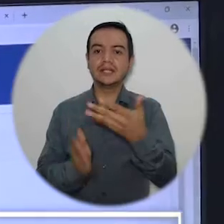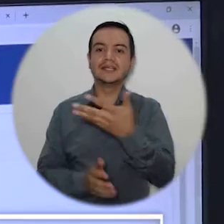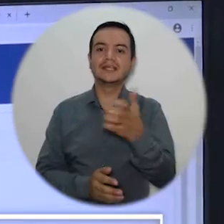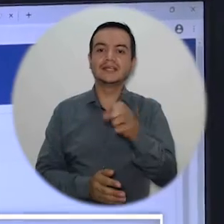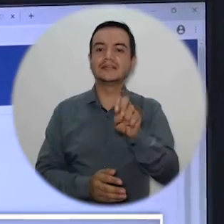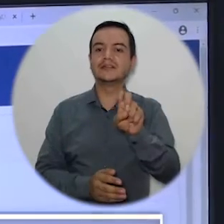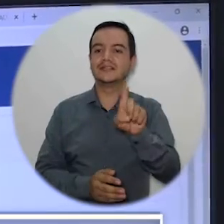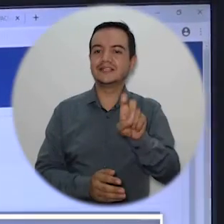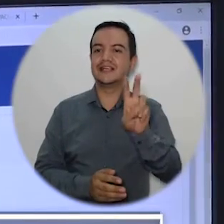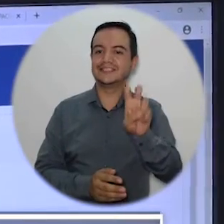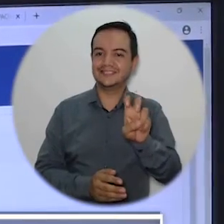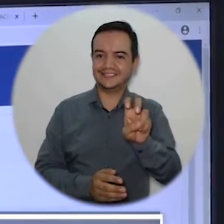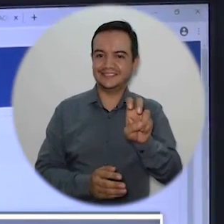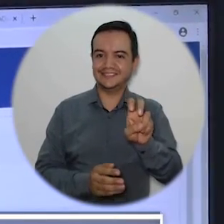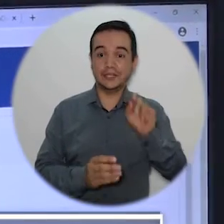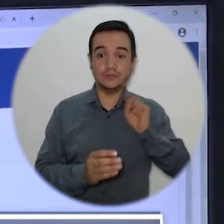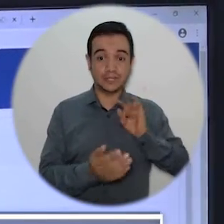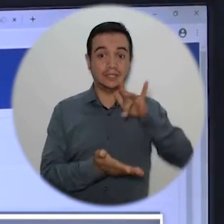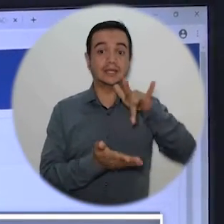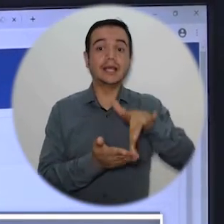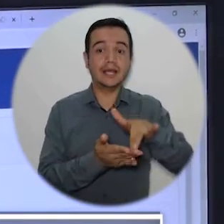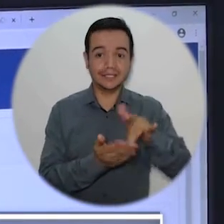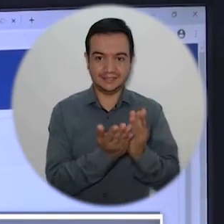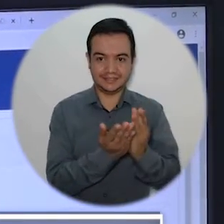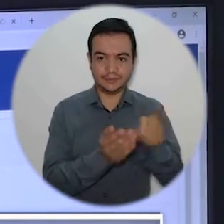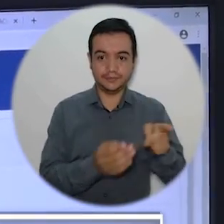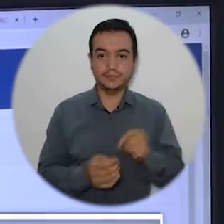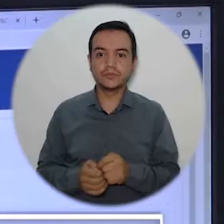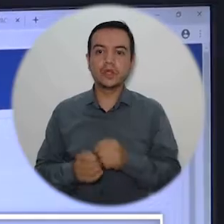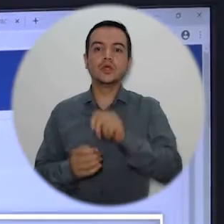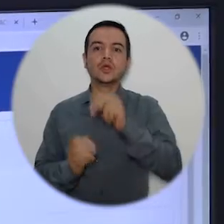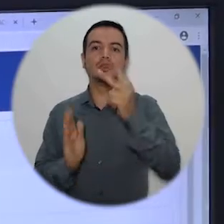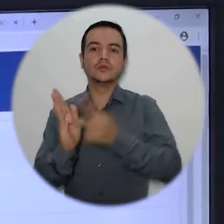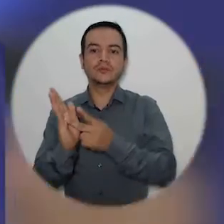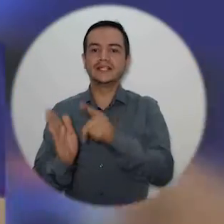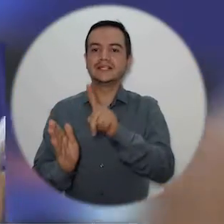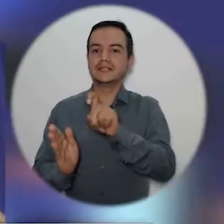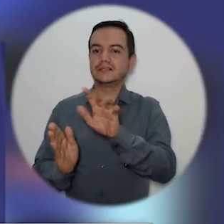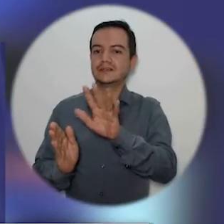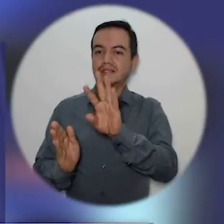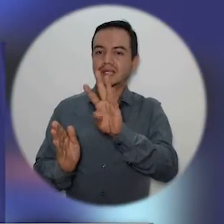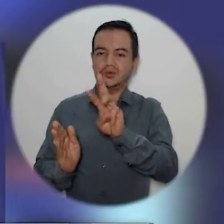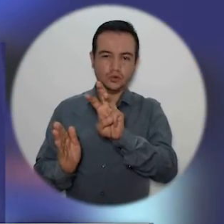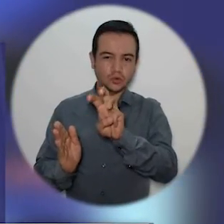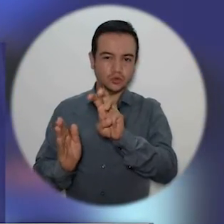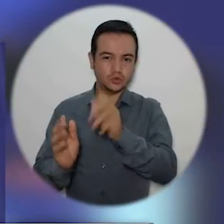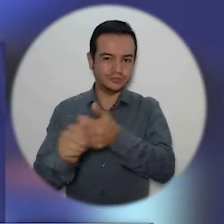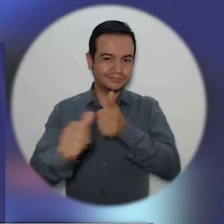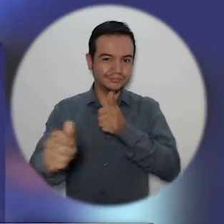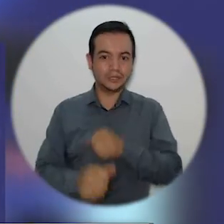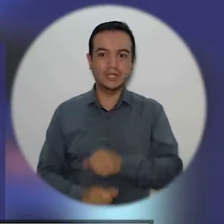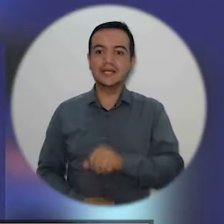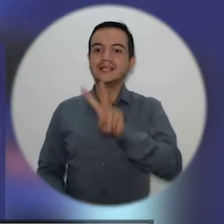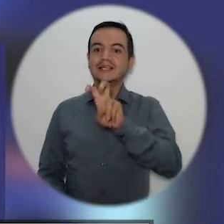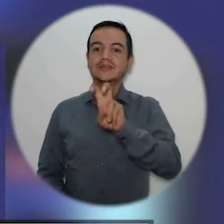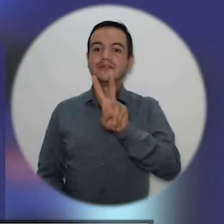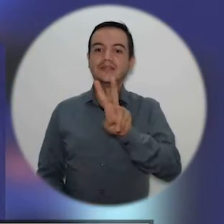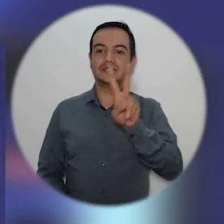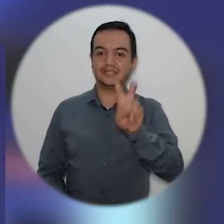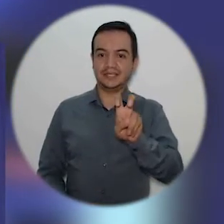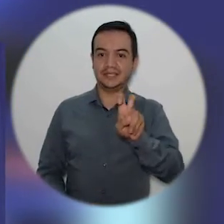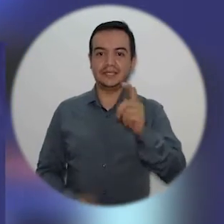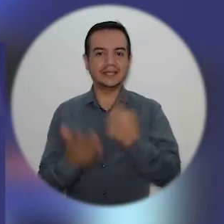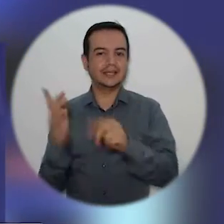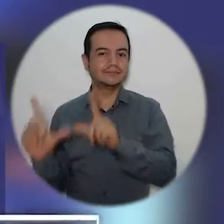destacada participación de 12.567 estudiantes de pregrado presencial, 2.658 de pregrado a